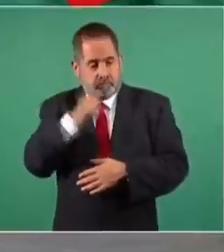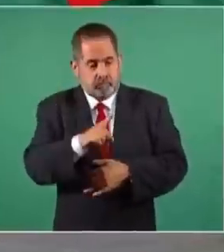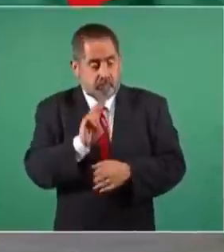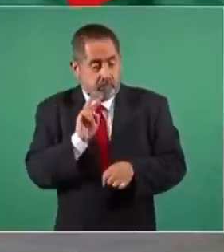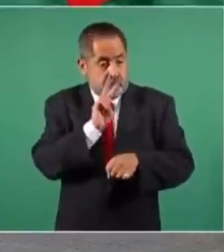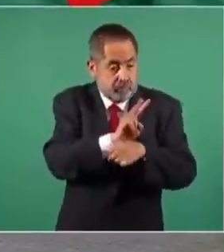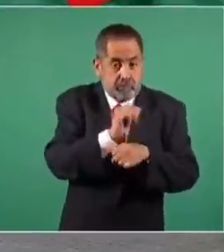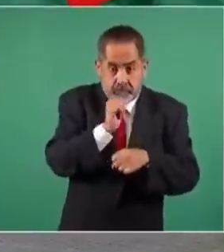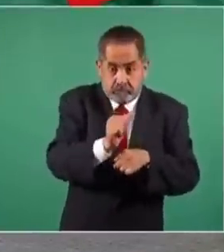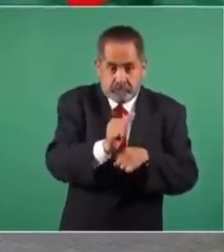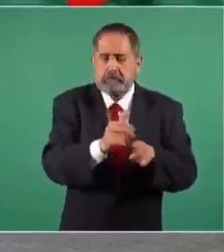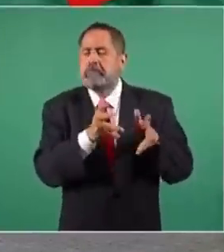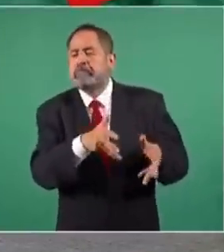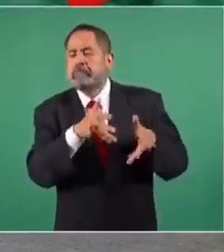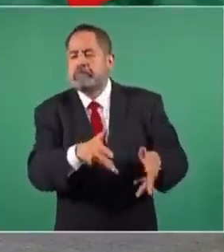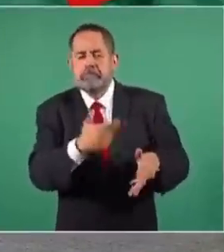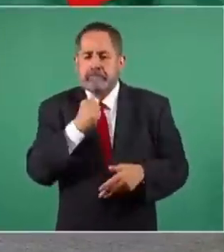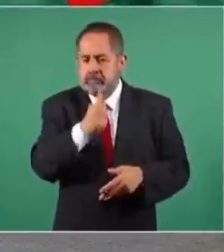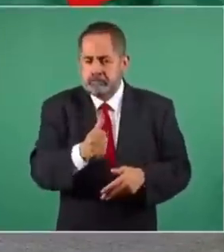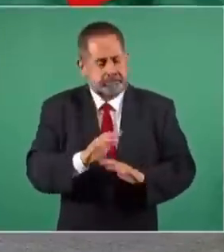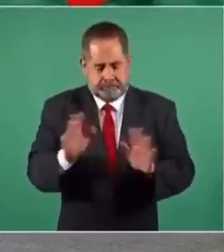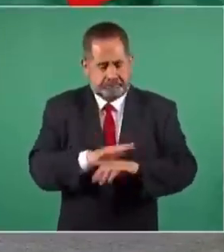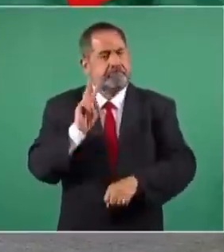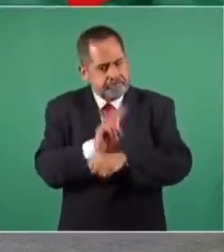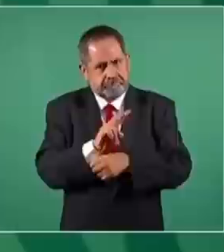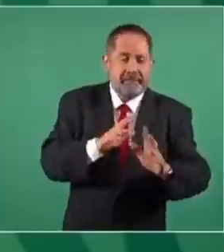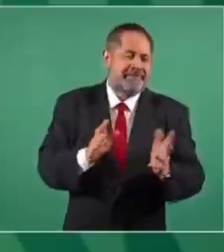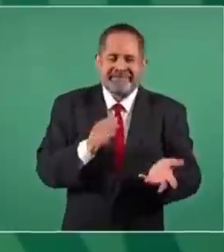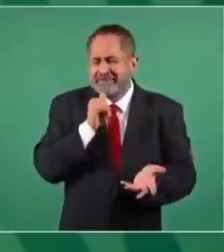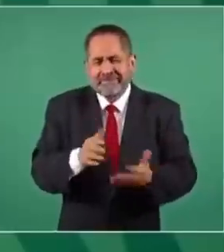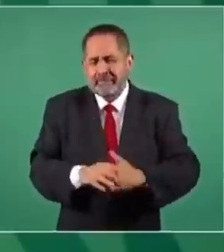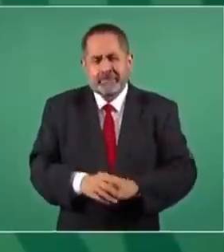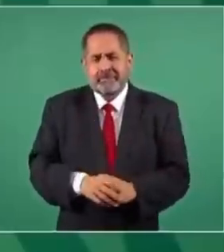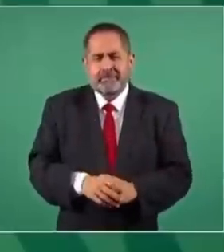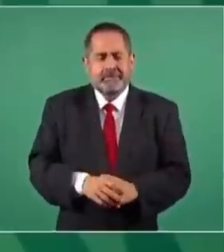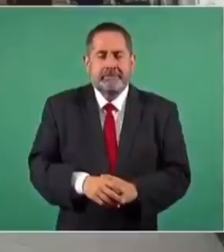supervisada, no sirve para nada. Entonces, por eso voy.